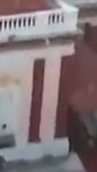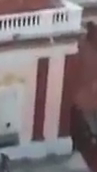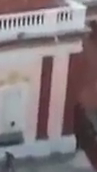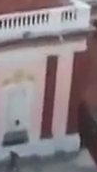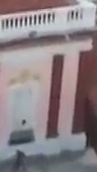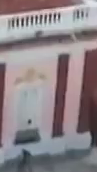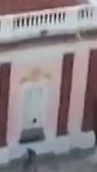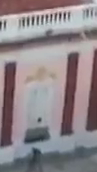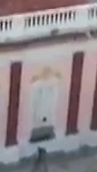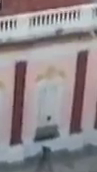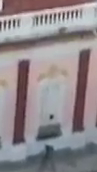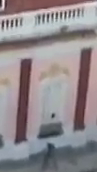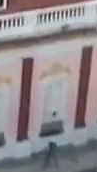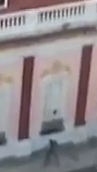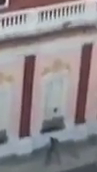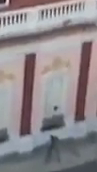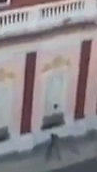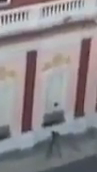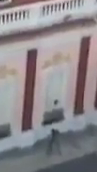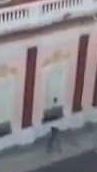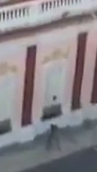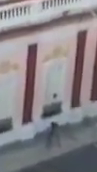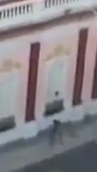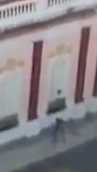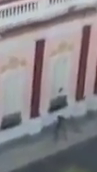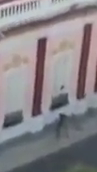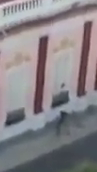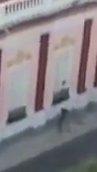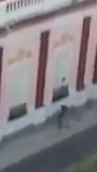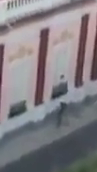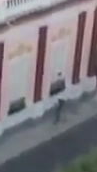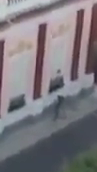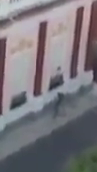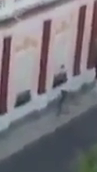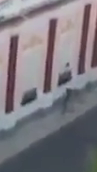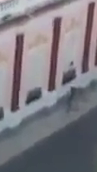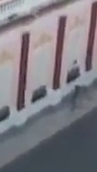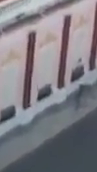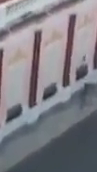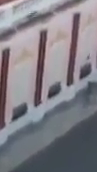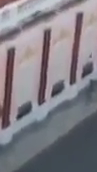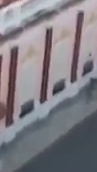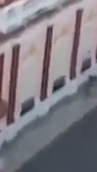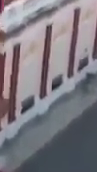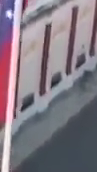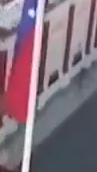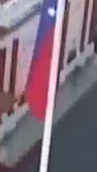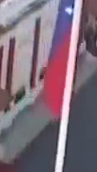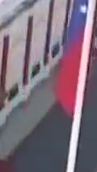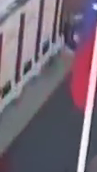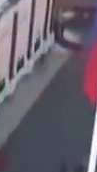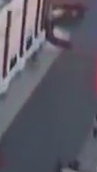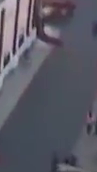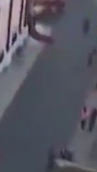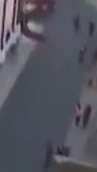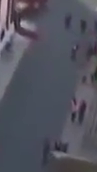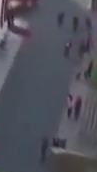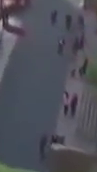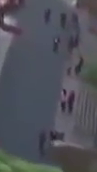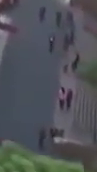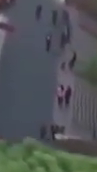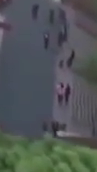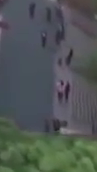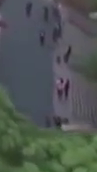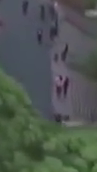de gobierno del año 2019 imágenes entonces del palacio de miraflores acá en caracas